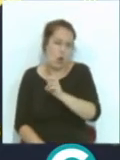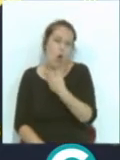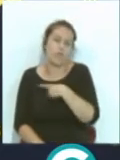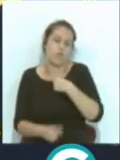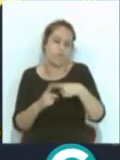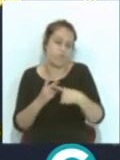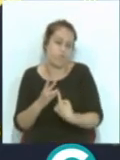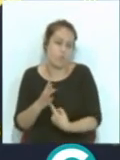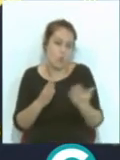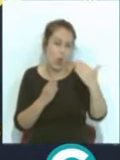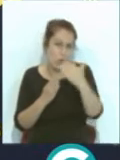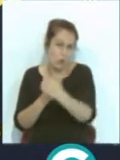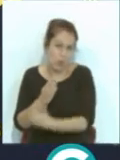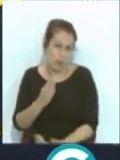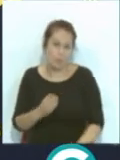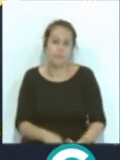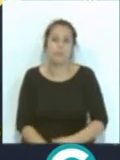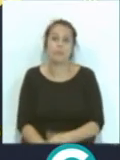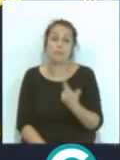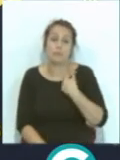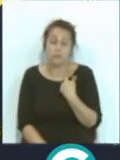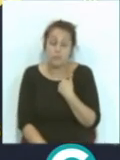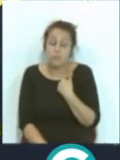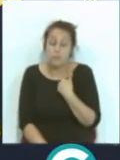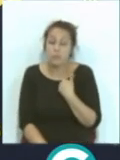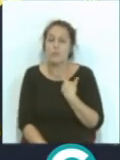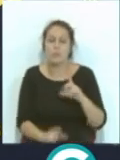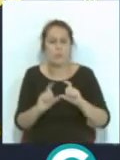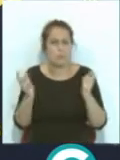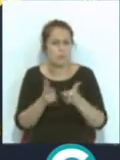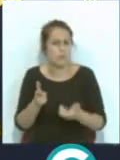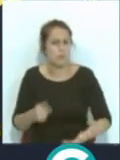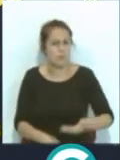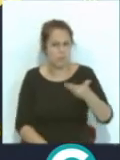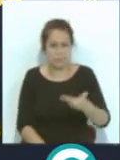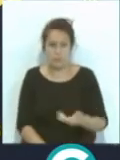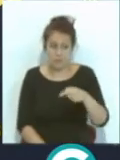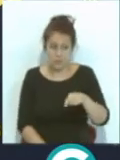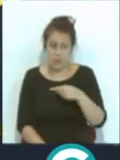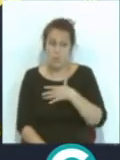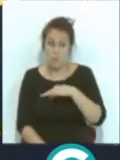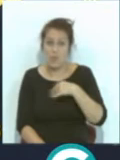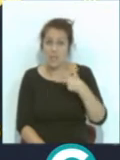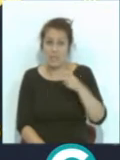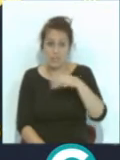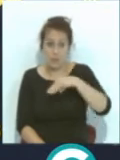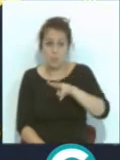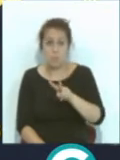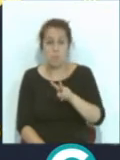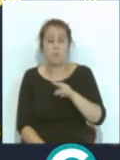estaba Kroos. A mí me sigue siendo un gran equipo, creo que es el candidato a ganar la Champions, para